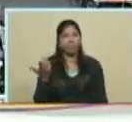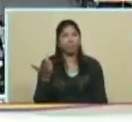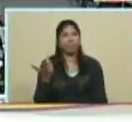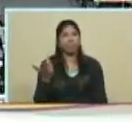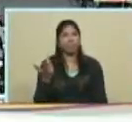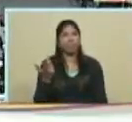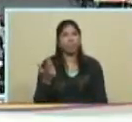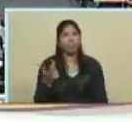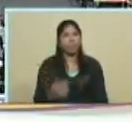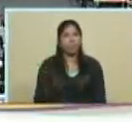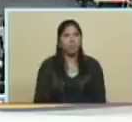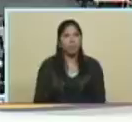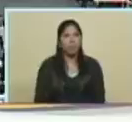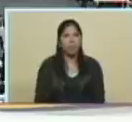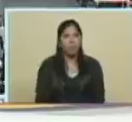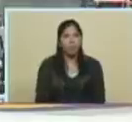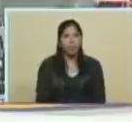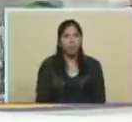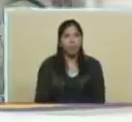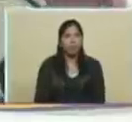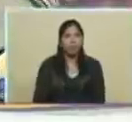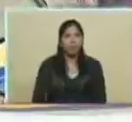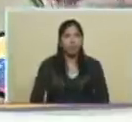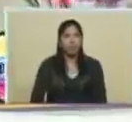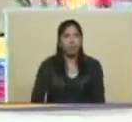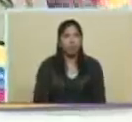tener el ser humano. Lo veo con el corazón.